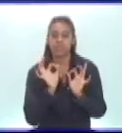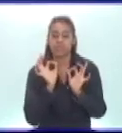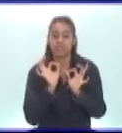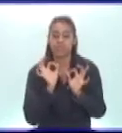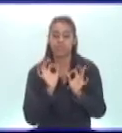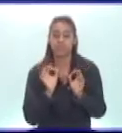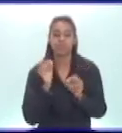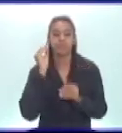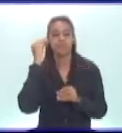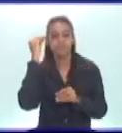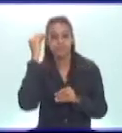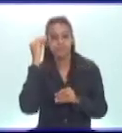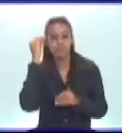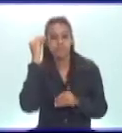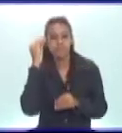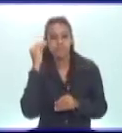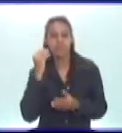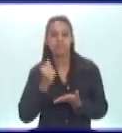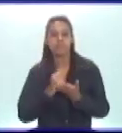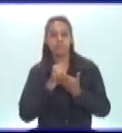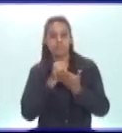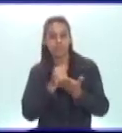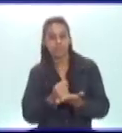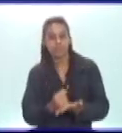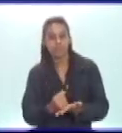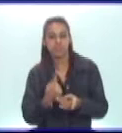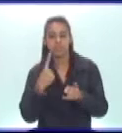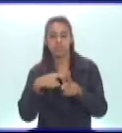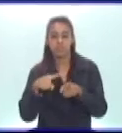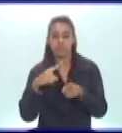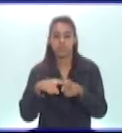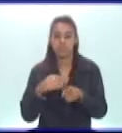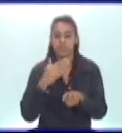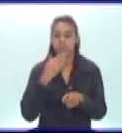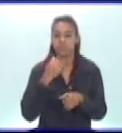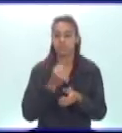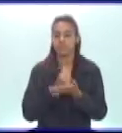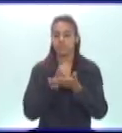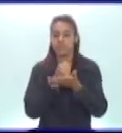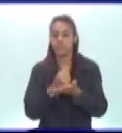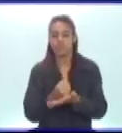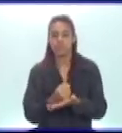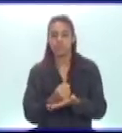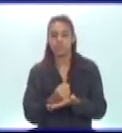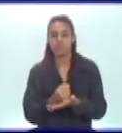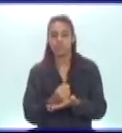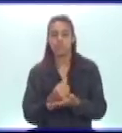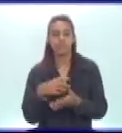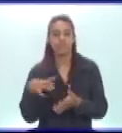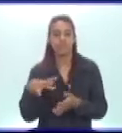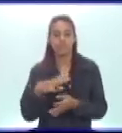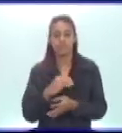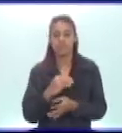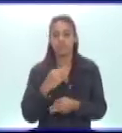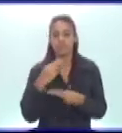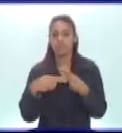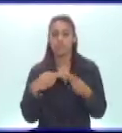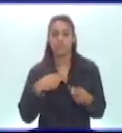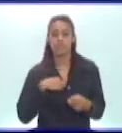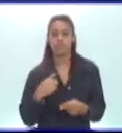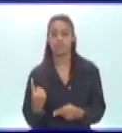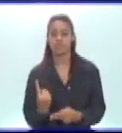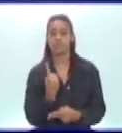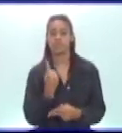necesidades, pero también las potencialidades que tienen nuestros niños, que no es más que todo lo que ellos pueden llegar a realizar por ellos mismos. No